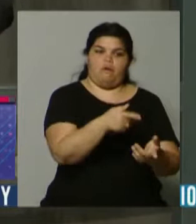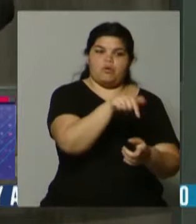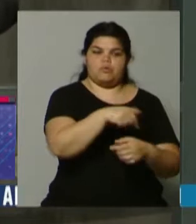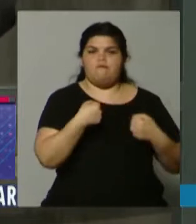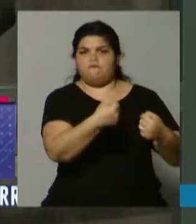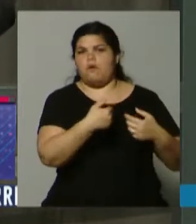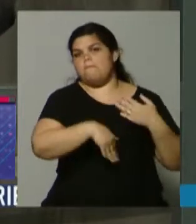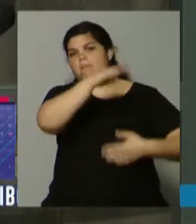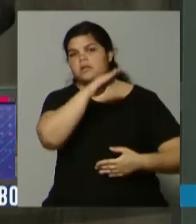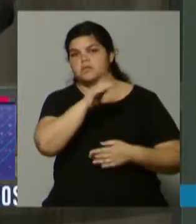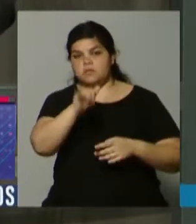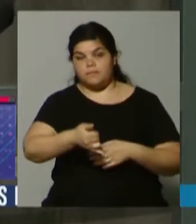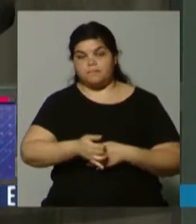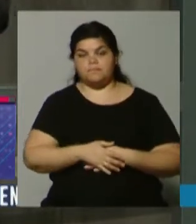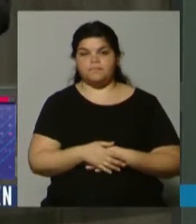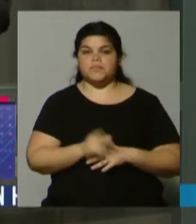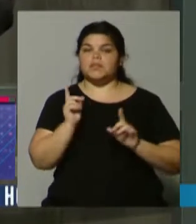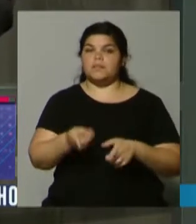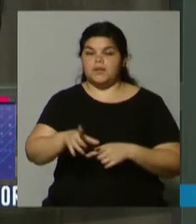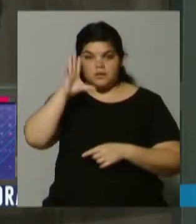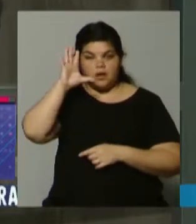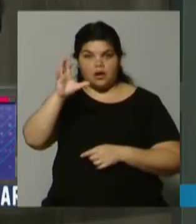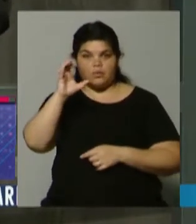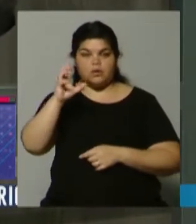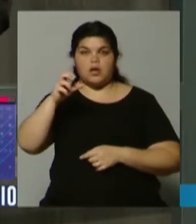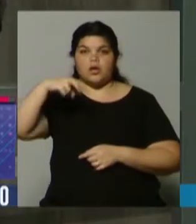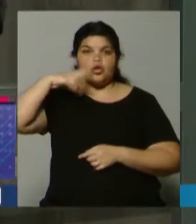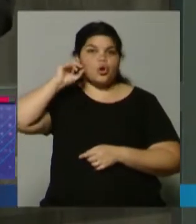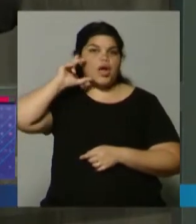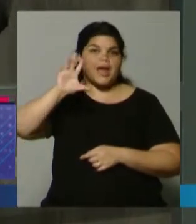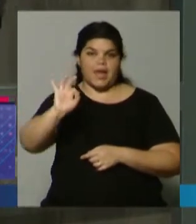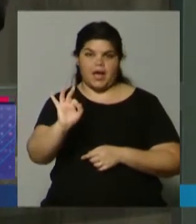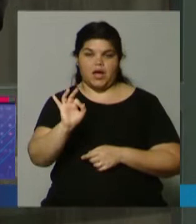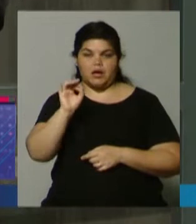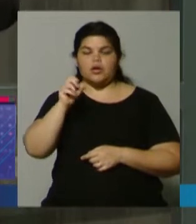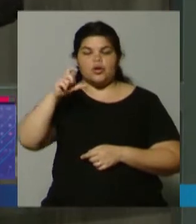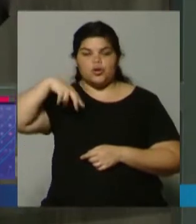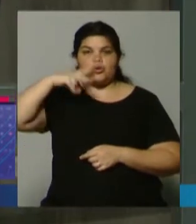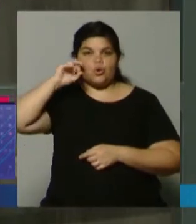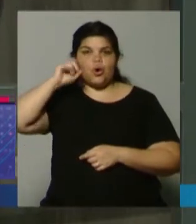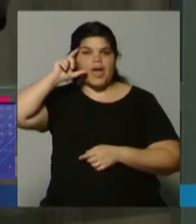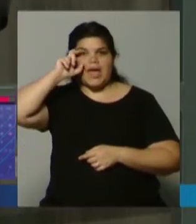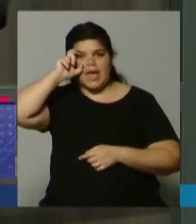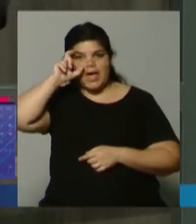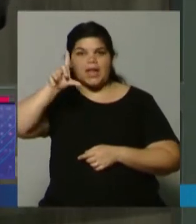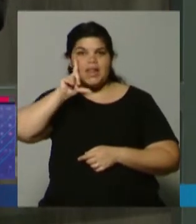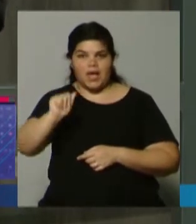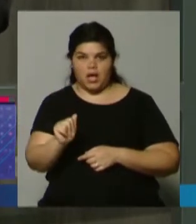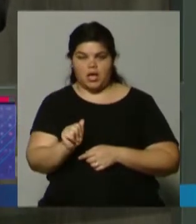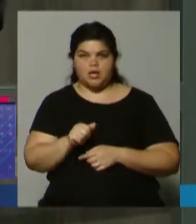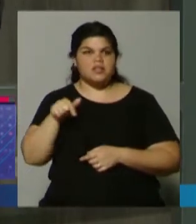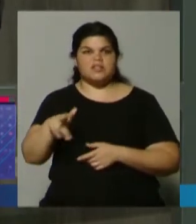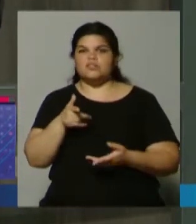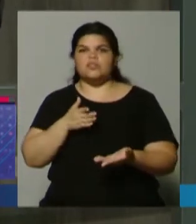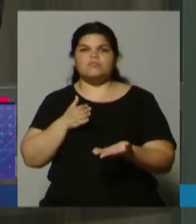cuenta que, por ejemplo, a Noelia Barbeito le criticaban que, sobre todo en el último tramo de la campaña, siempre jugaron a